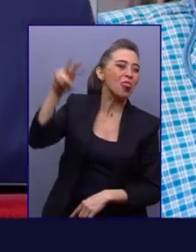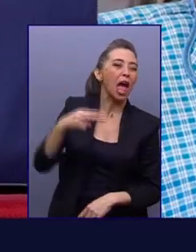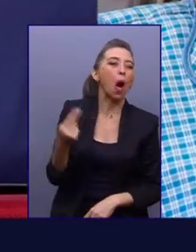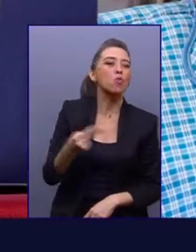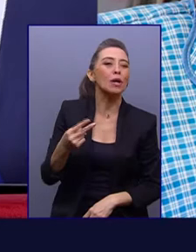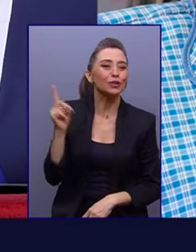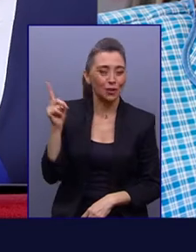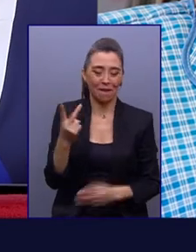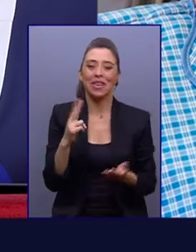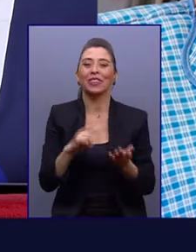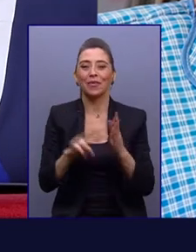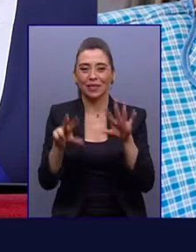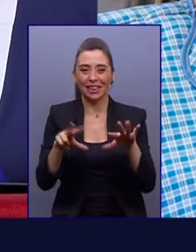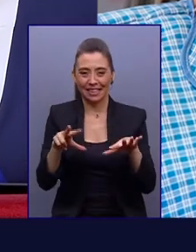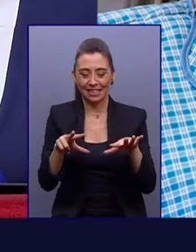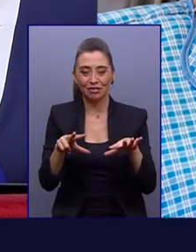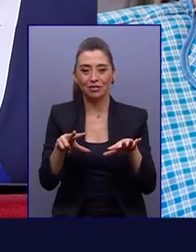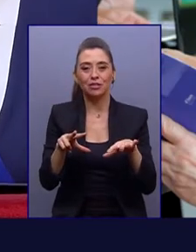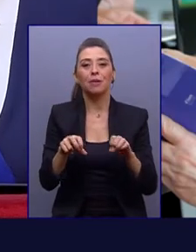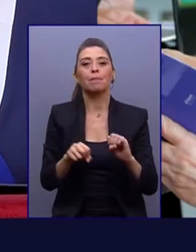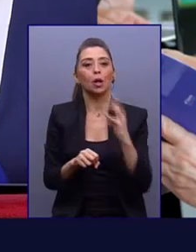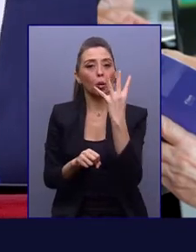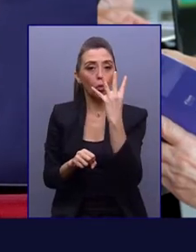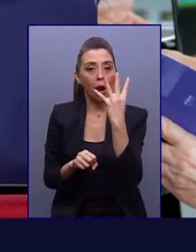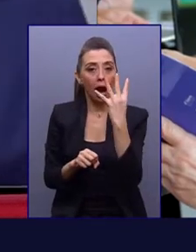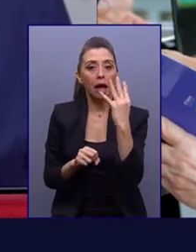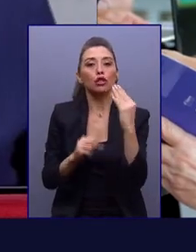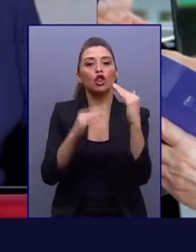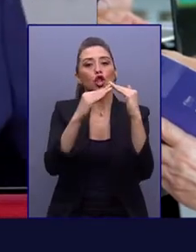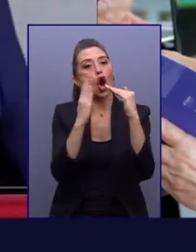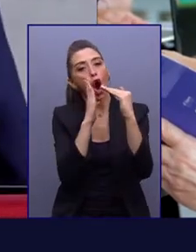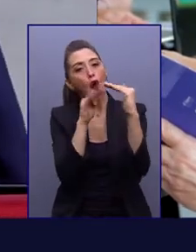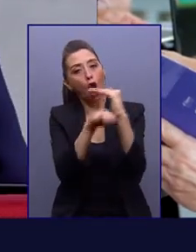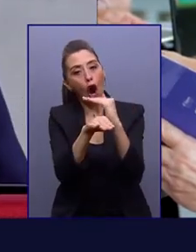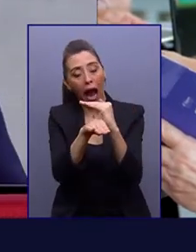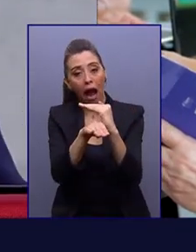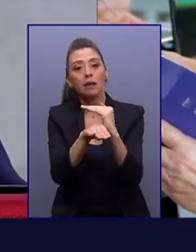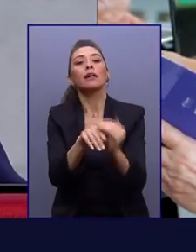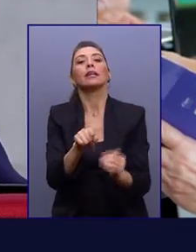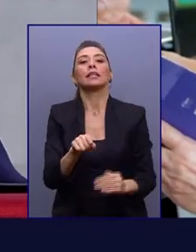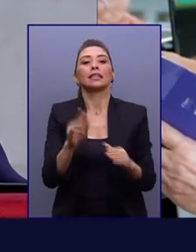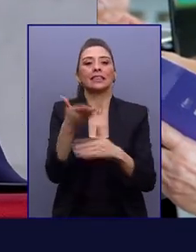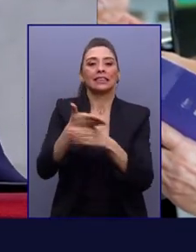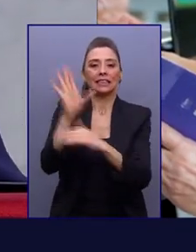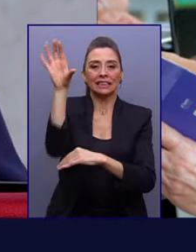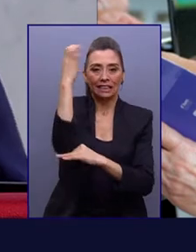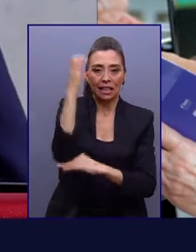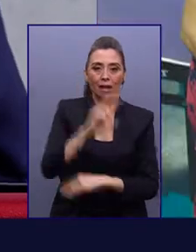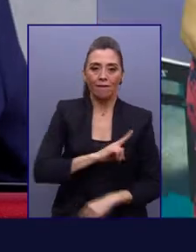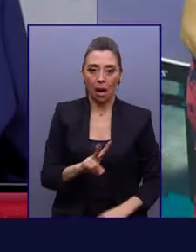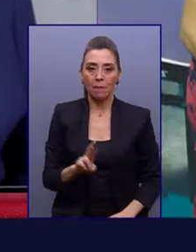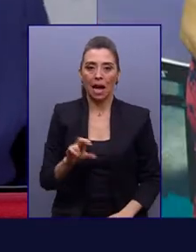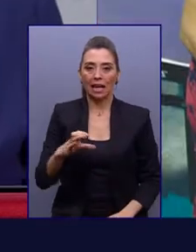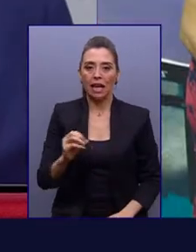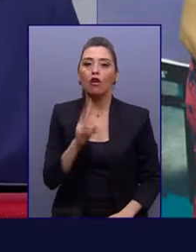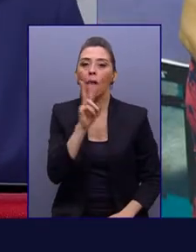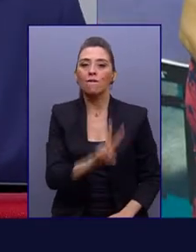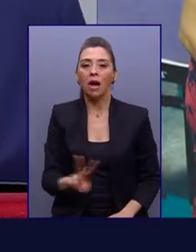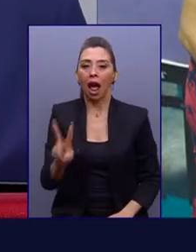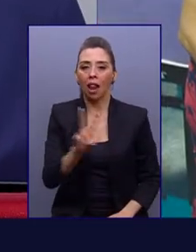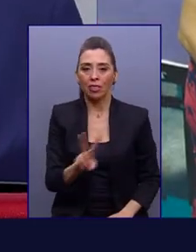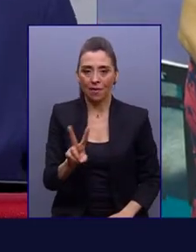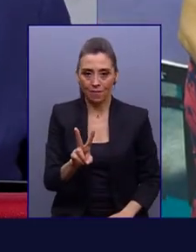en el 2018 contaremos con otros 4 establecimientos de larga estadía en La Serena, Valparaíso, Rengo y Valdivia.